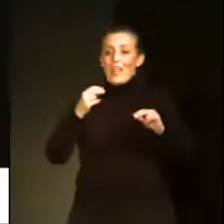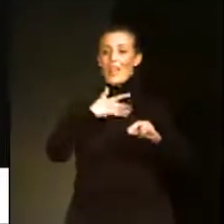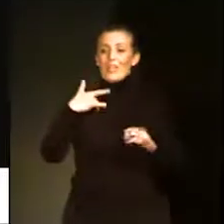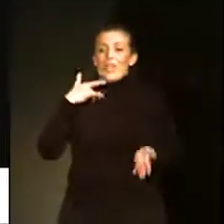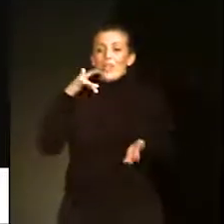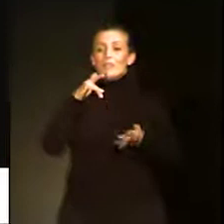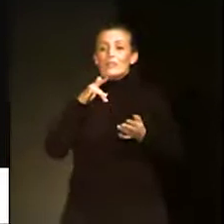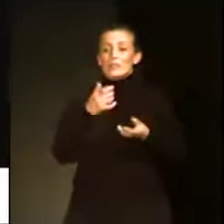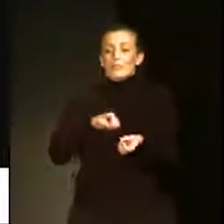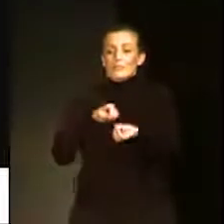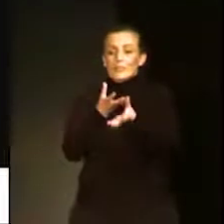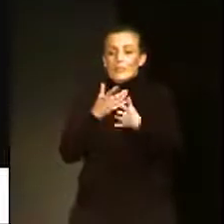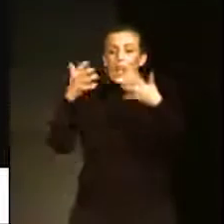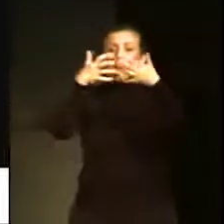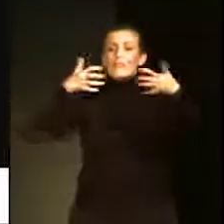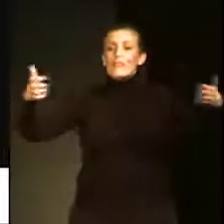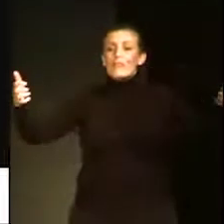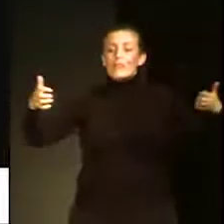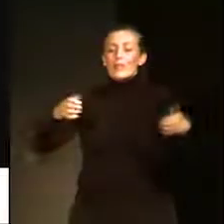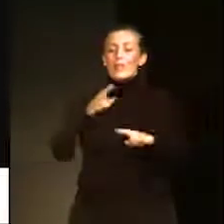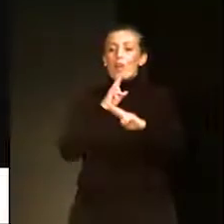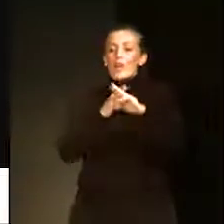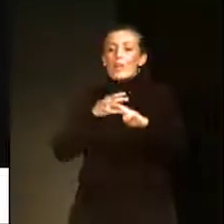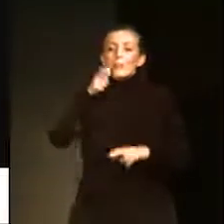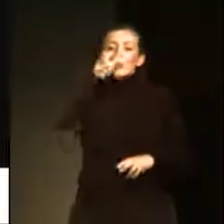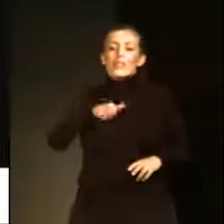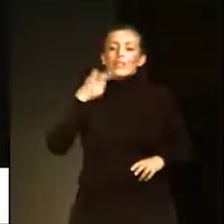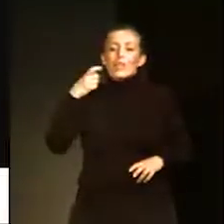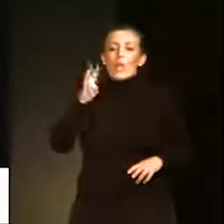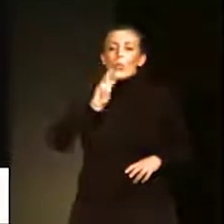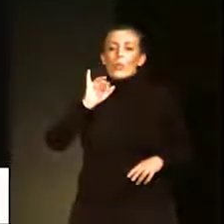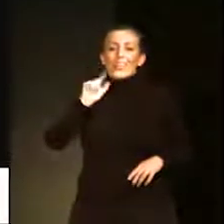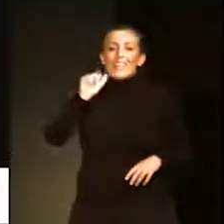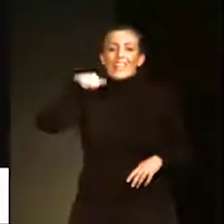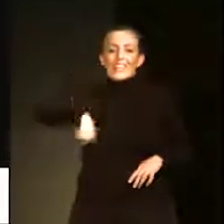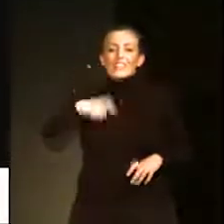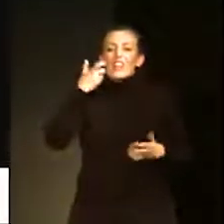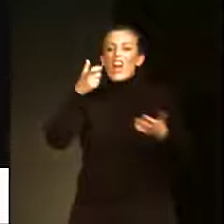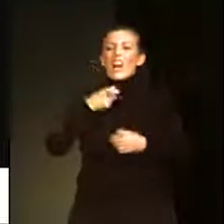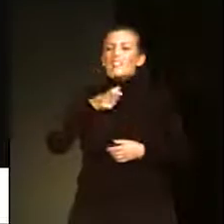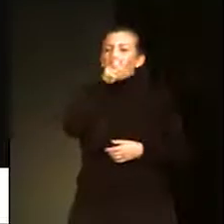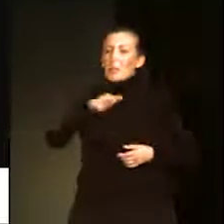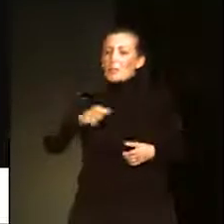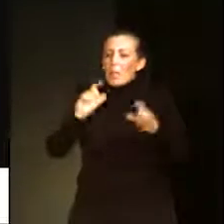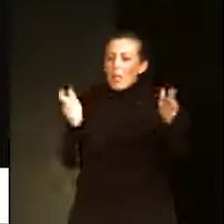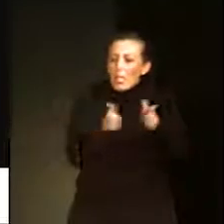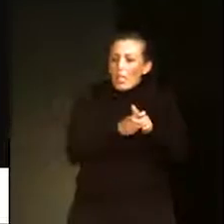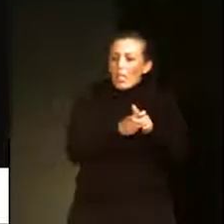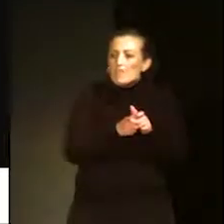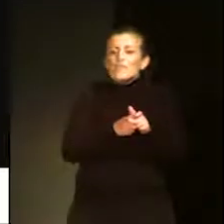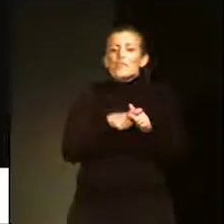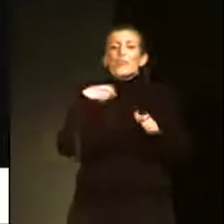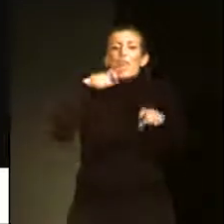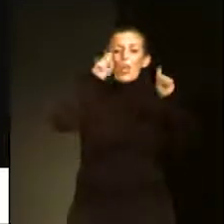citarles una frase de William Morris: «No quiero arte para unos pocos, de la misma manera que no